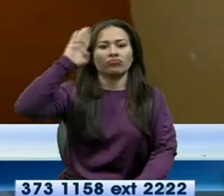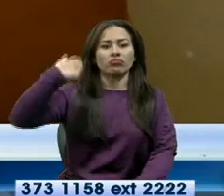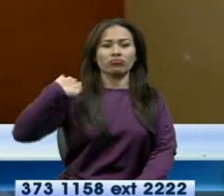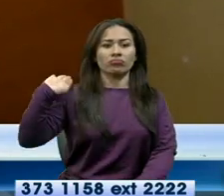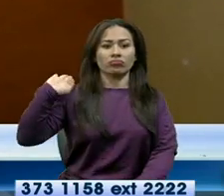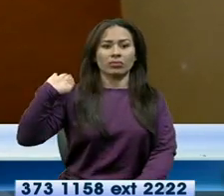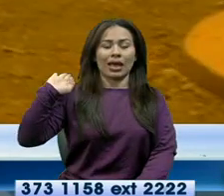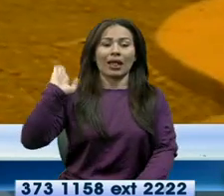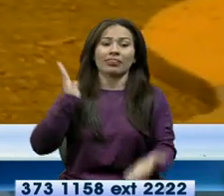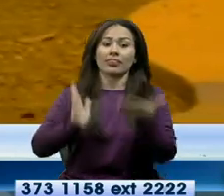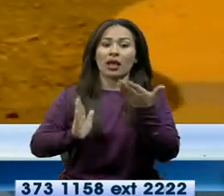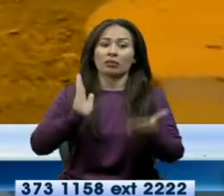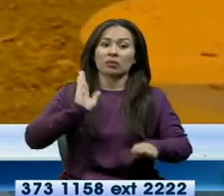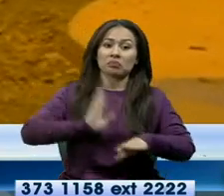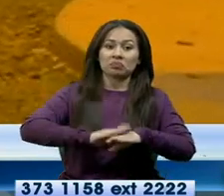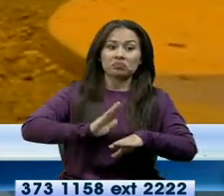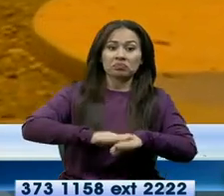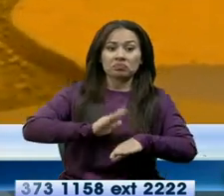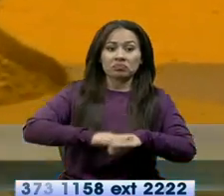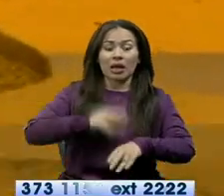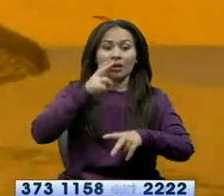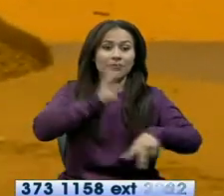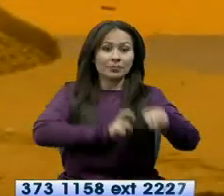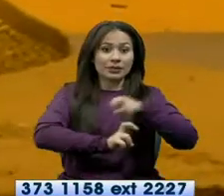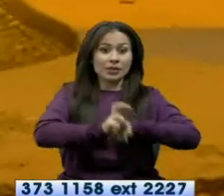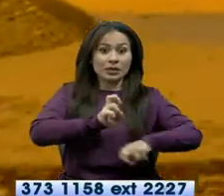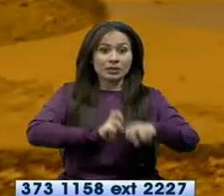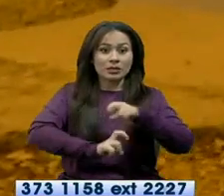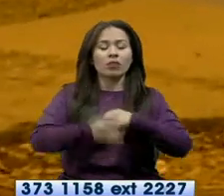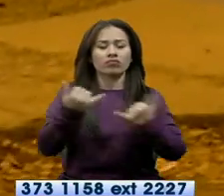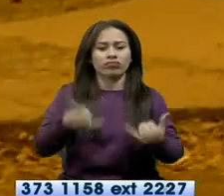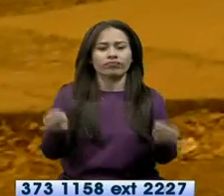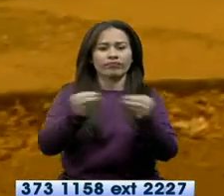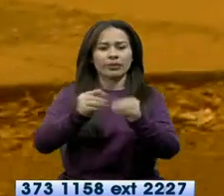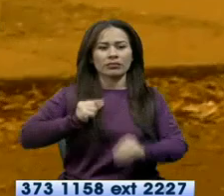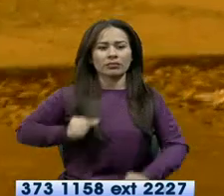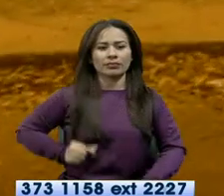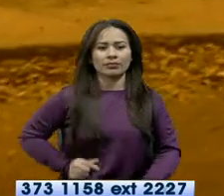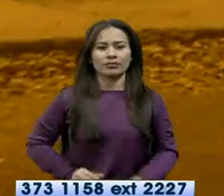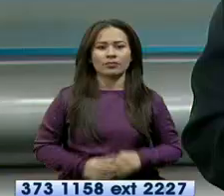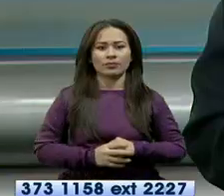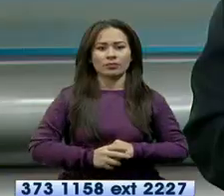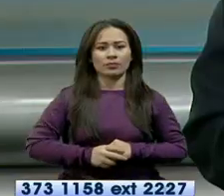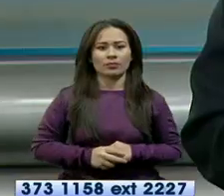ninguna otra investigación. Informó Jorge Escobar.